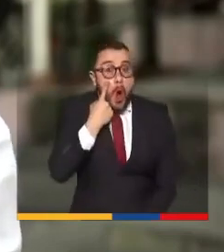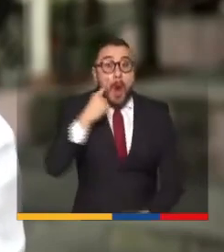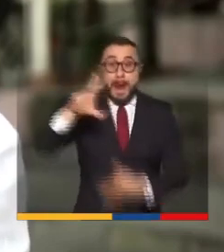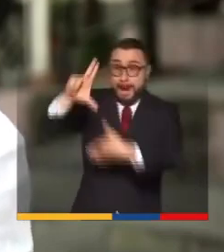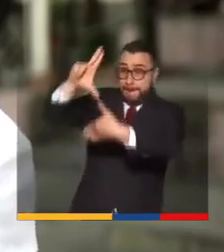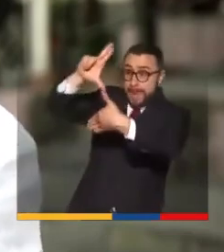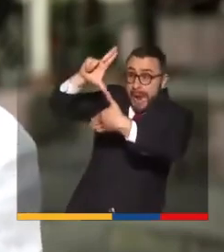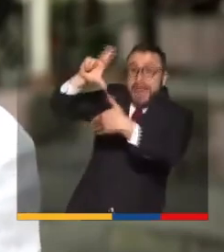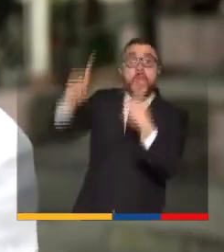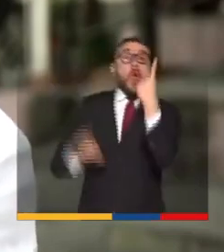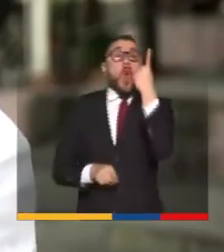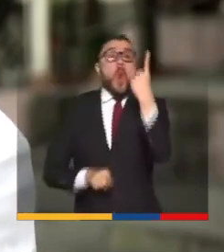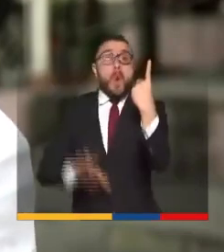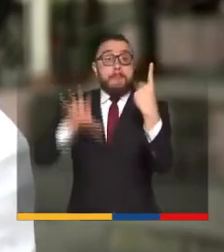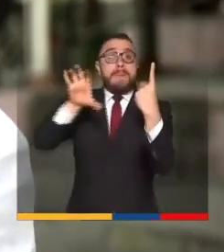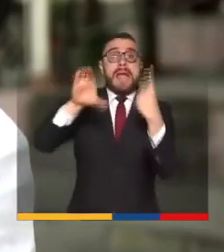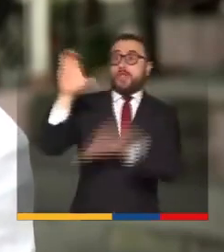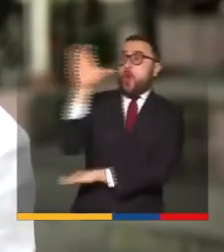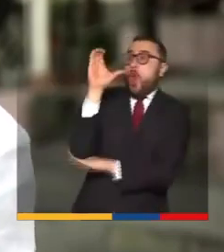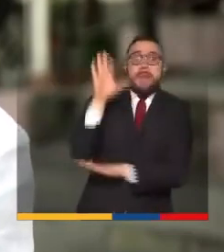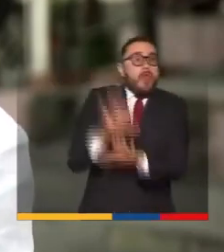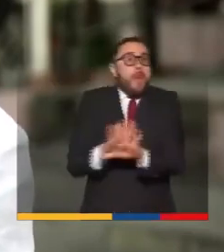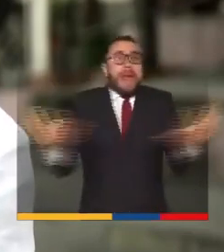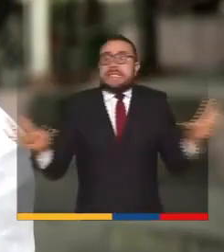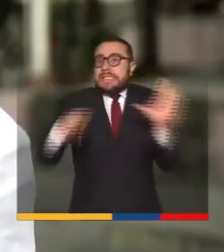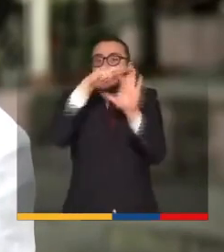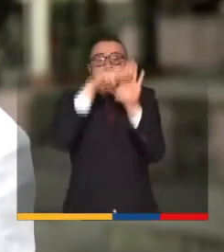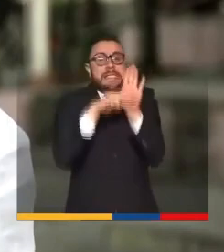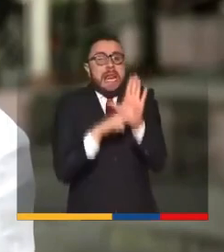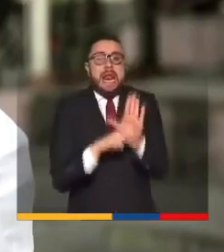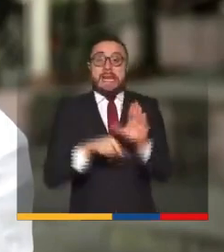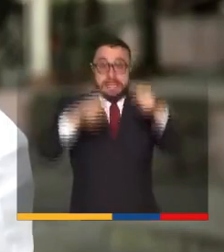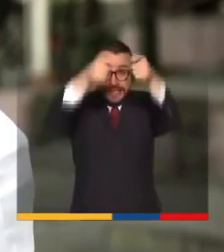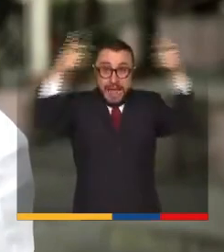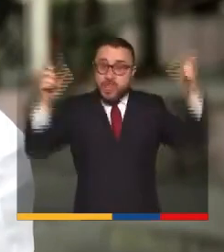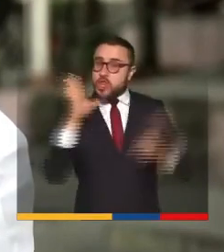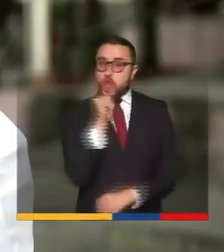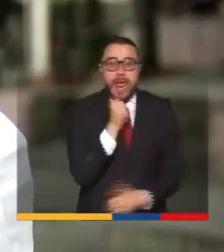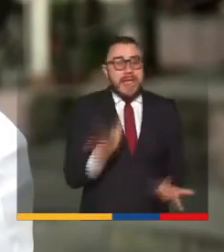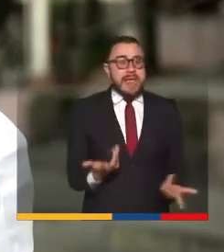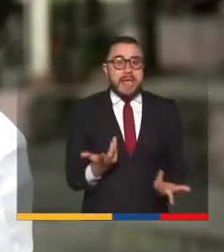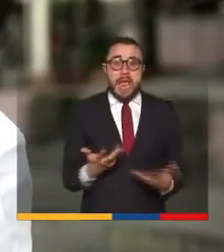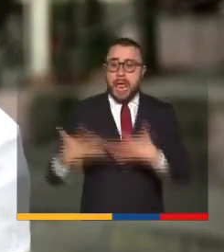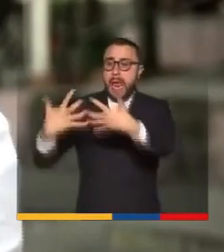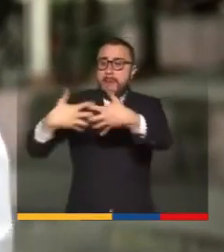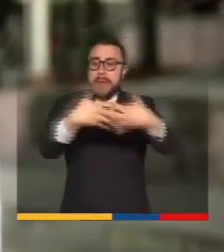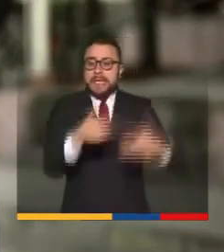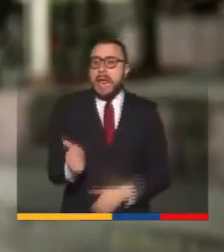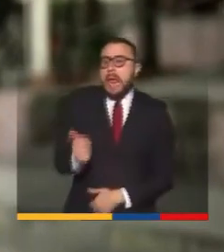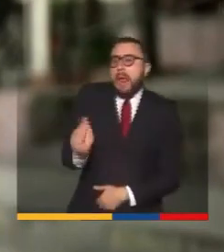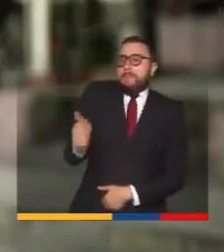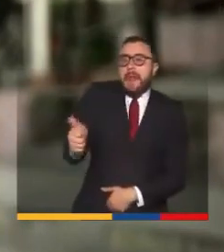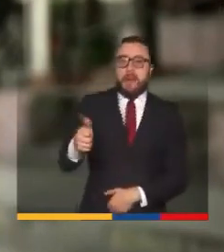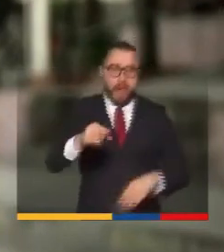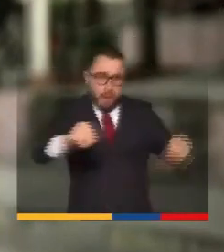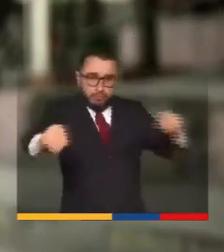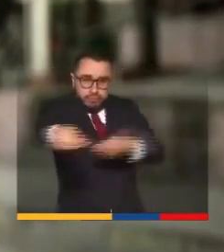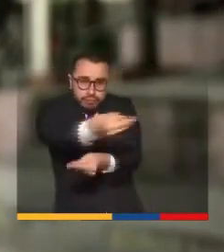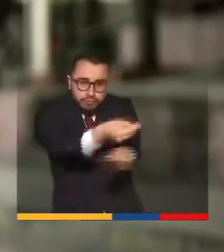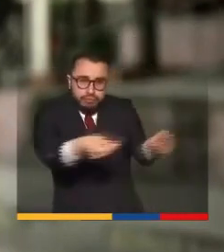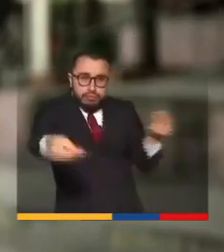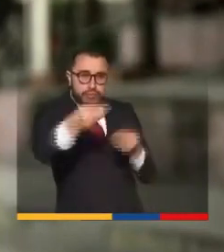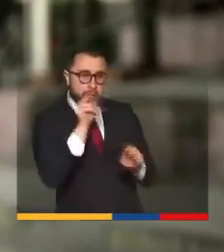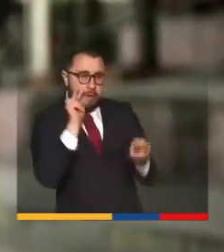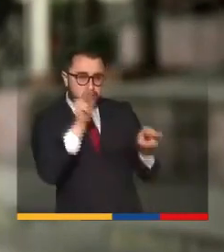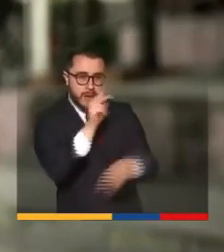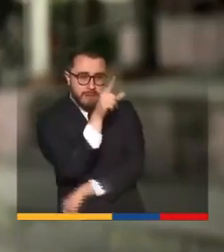único país en América Latina. Las empresas pueden fijar el precio de la energía según el mercado, lo